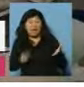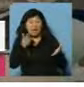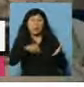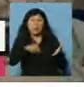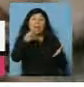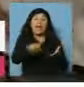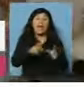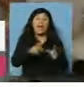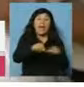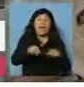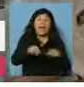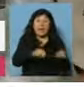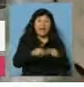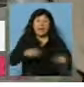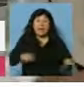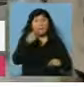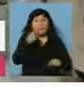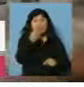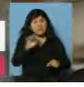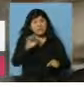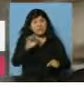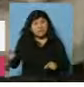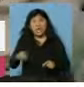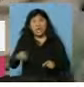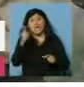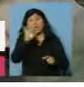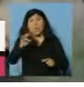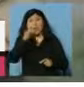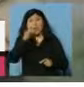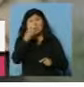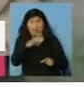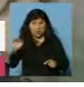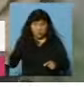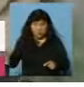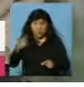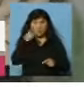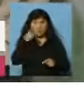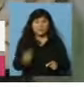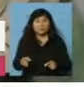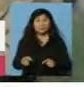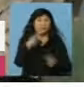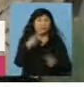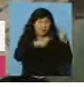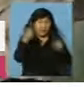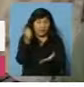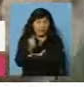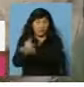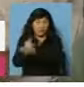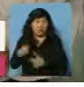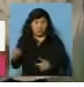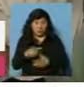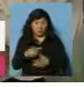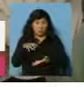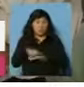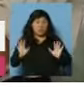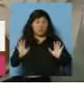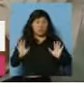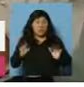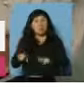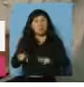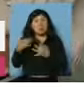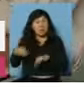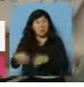harina, que en general están en 1300, 1400, las distintas marcas. La verdad que a nosotros nos va bien y este es nuestro